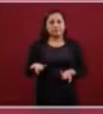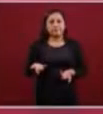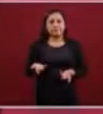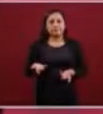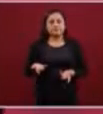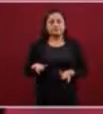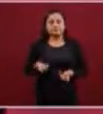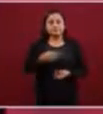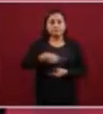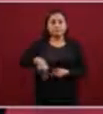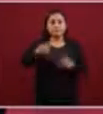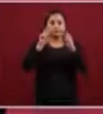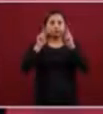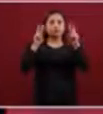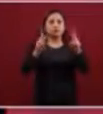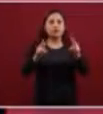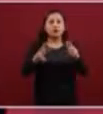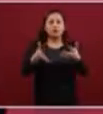impactamos, ¿eh?